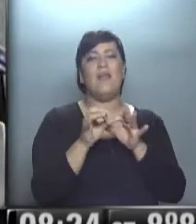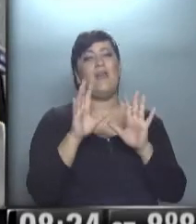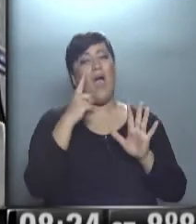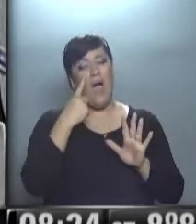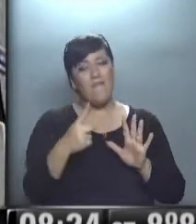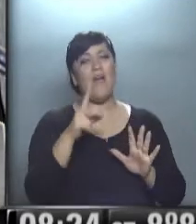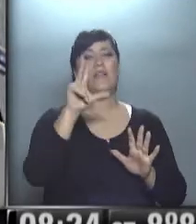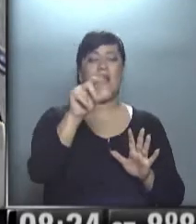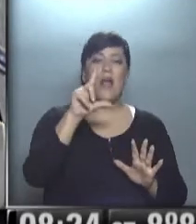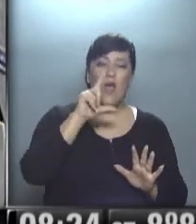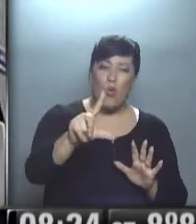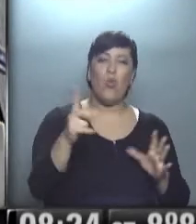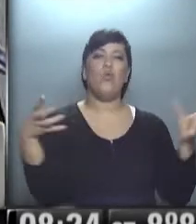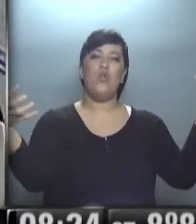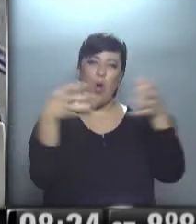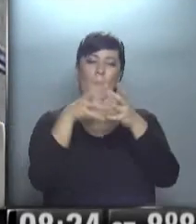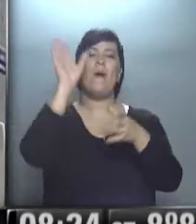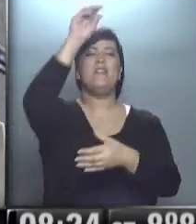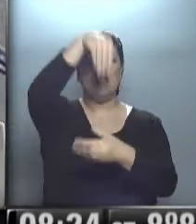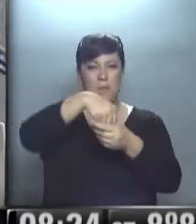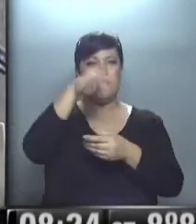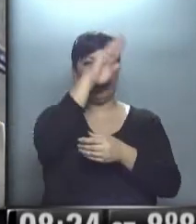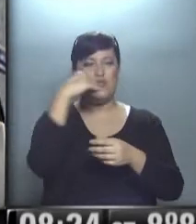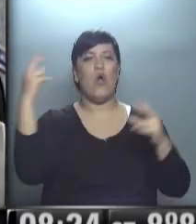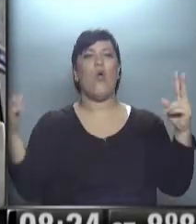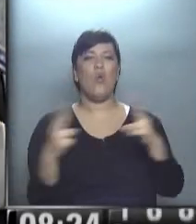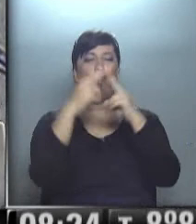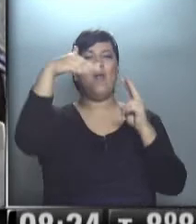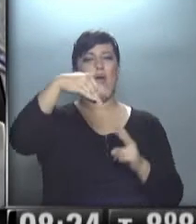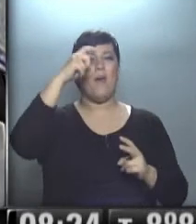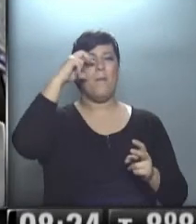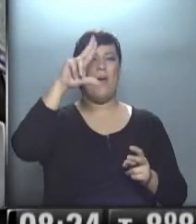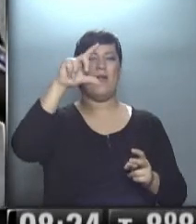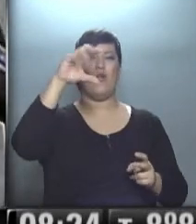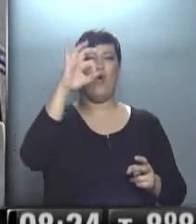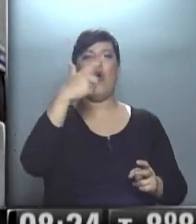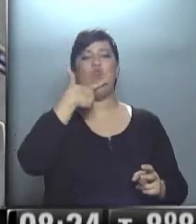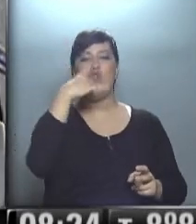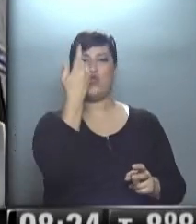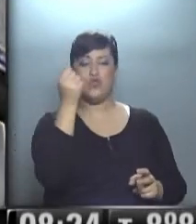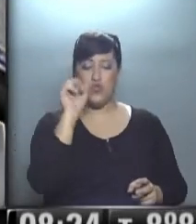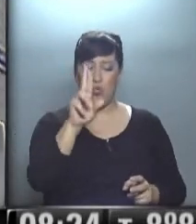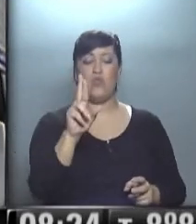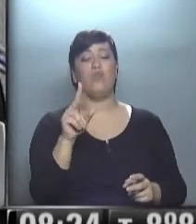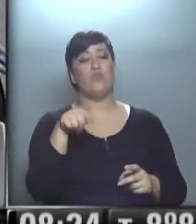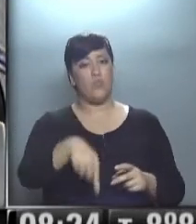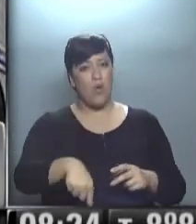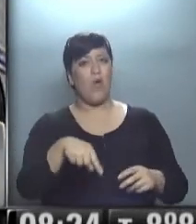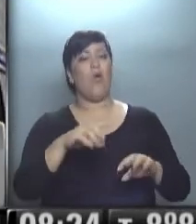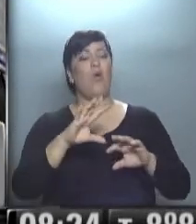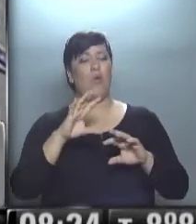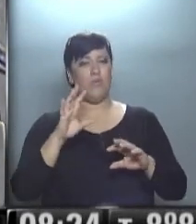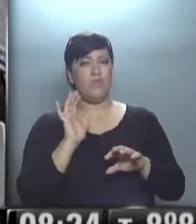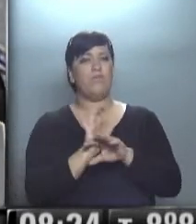la participación de nuestra presidenta en la cumbre de mercosur lo cual implica en un mundo global es un proceso de